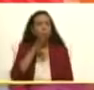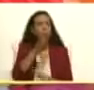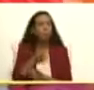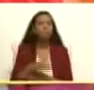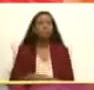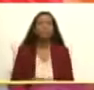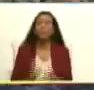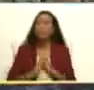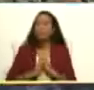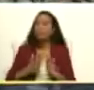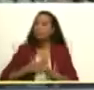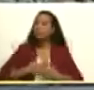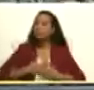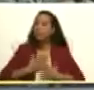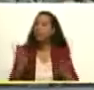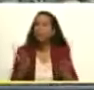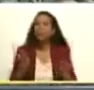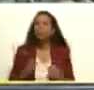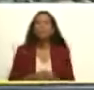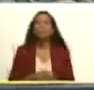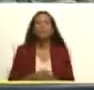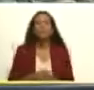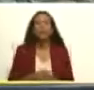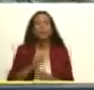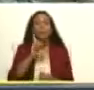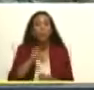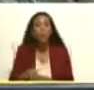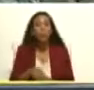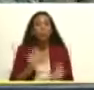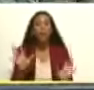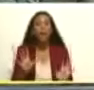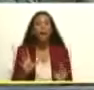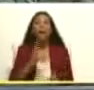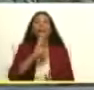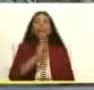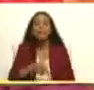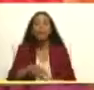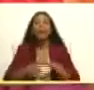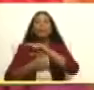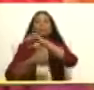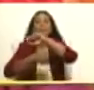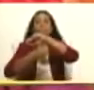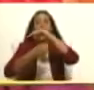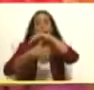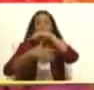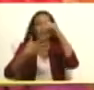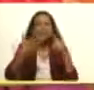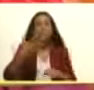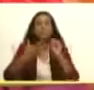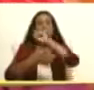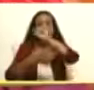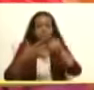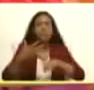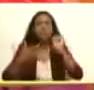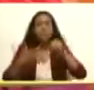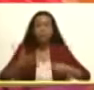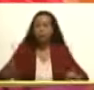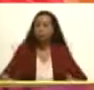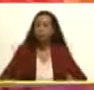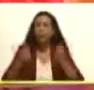con mucha energía este próximo 3 de diciembre, 5 veces sí, y estaremos además